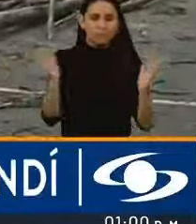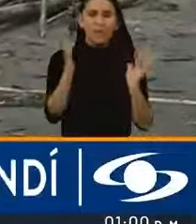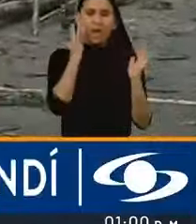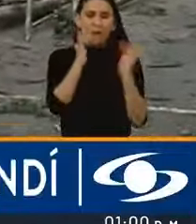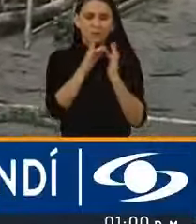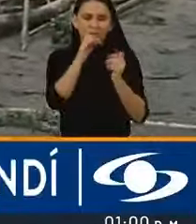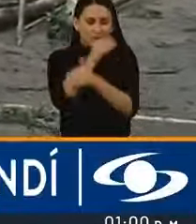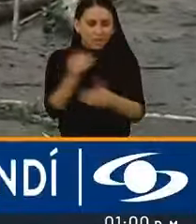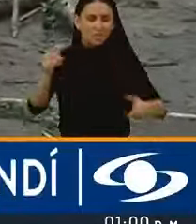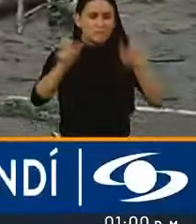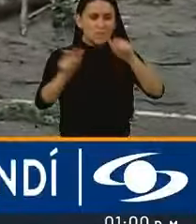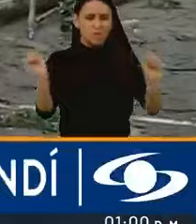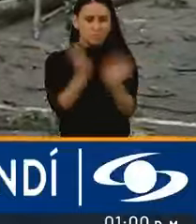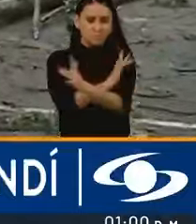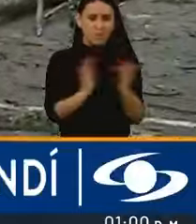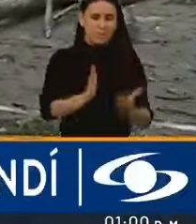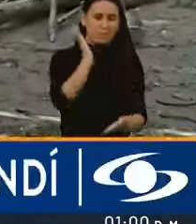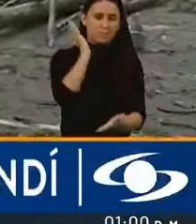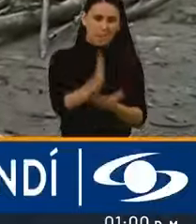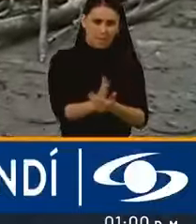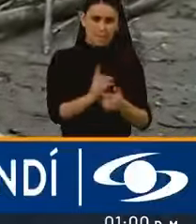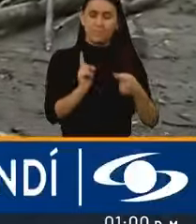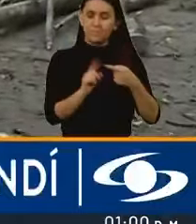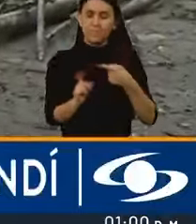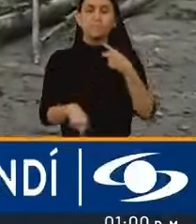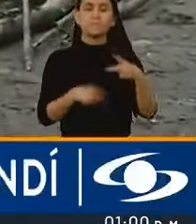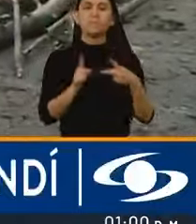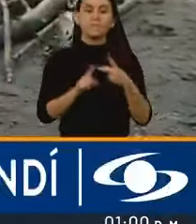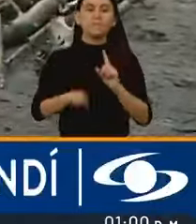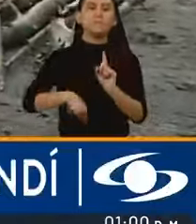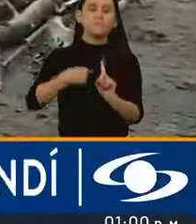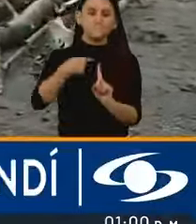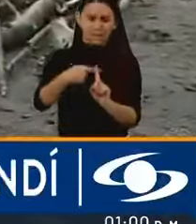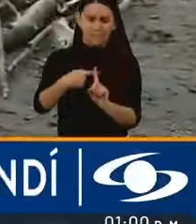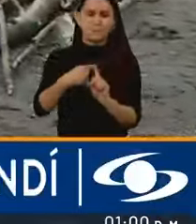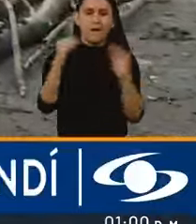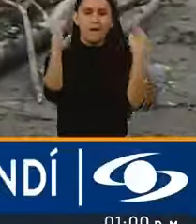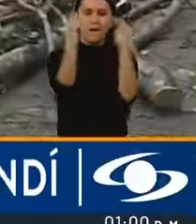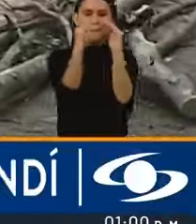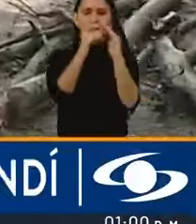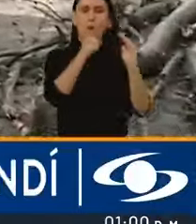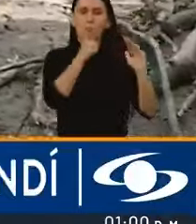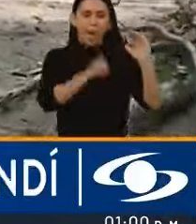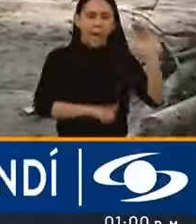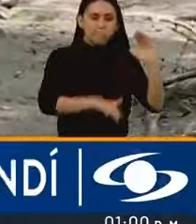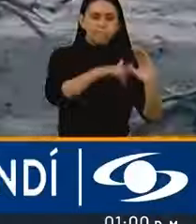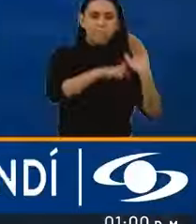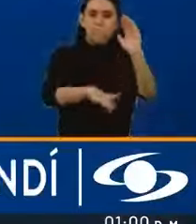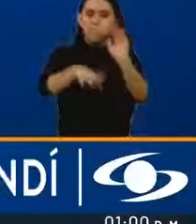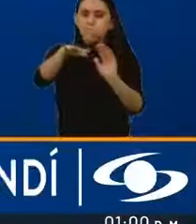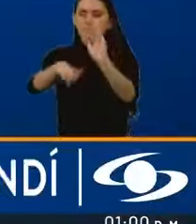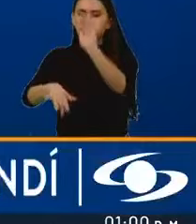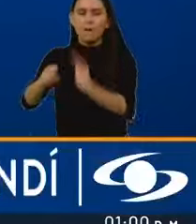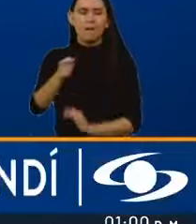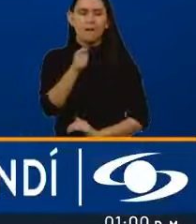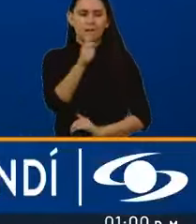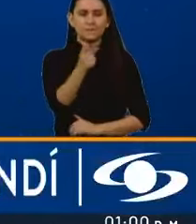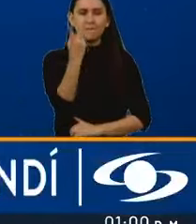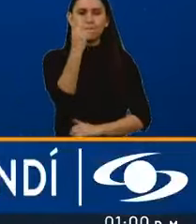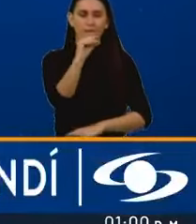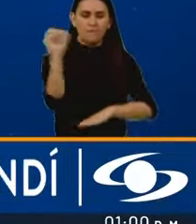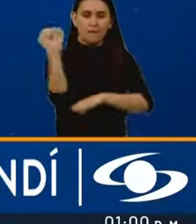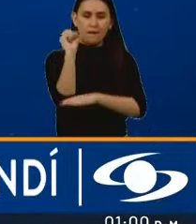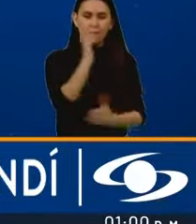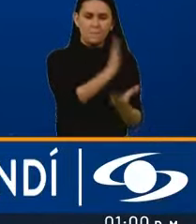parque. Pero además, también estas emergencias se dejaron varias casas inundadas, más de 20 vehículos afectados